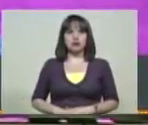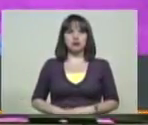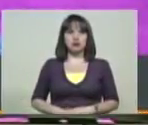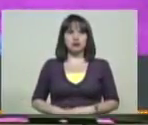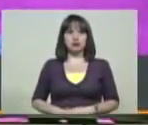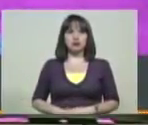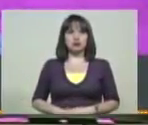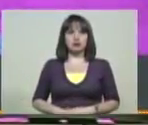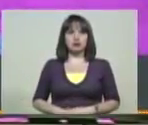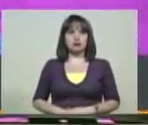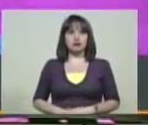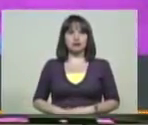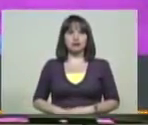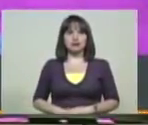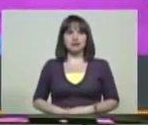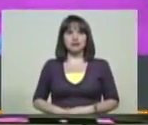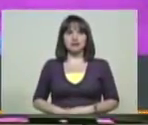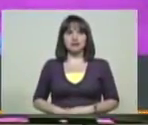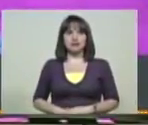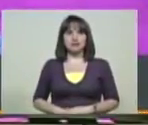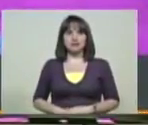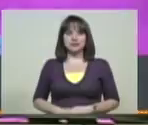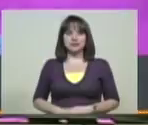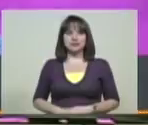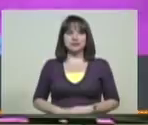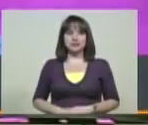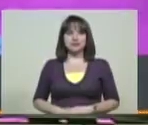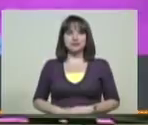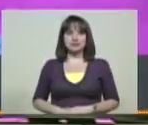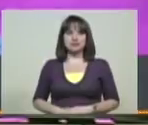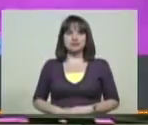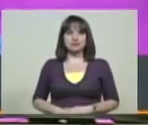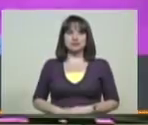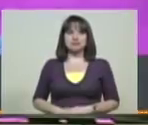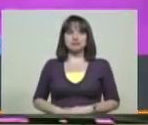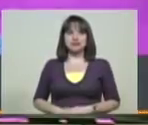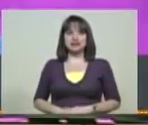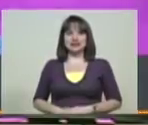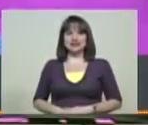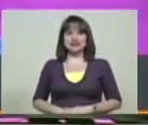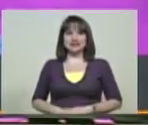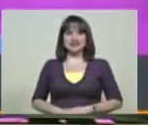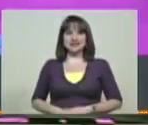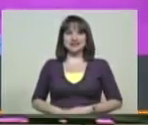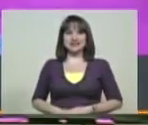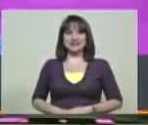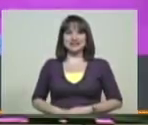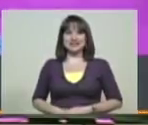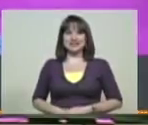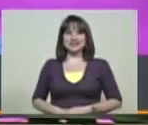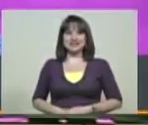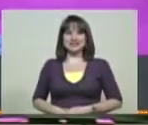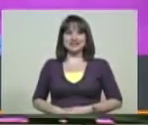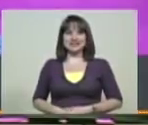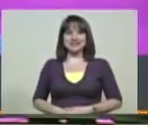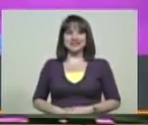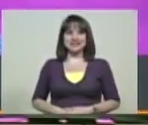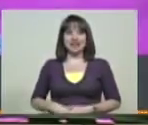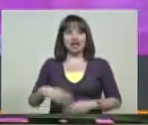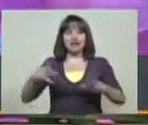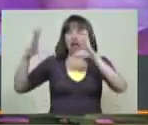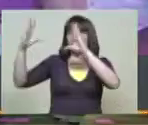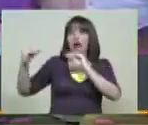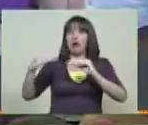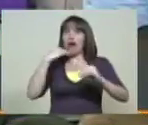pero el momento de la votación se han visto casos es la primera vez y habían apagado la luz y se